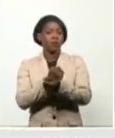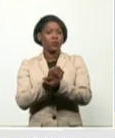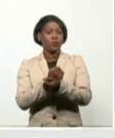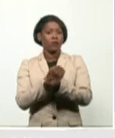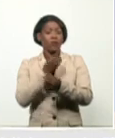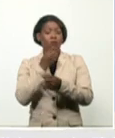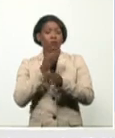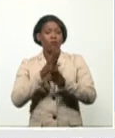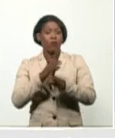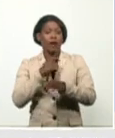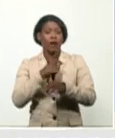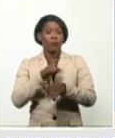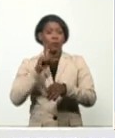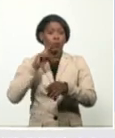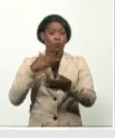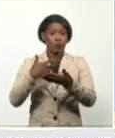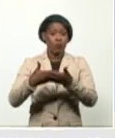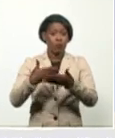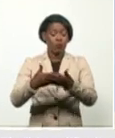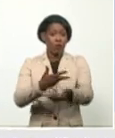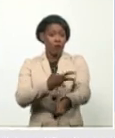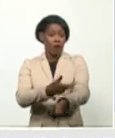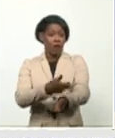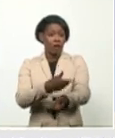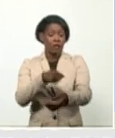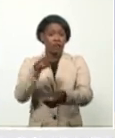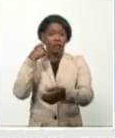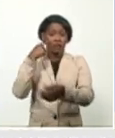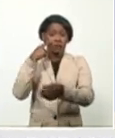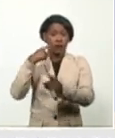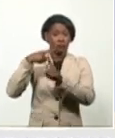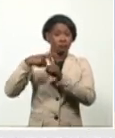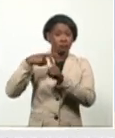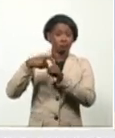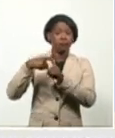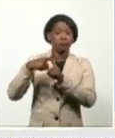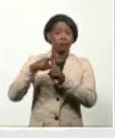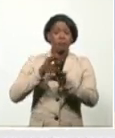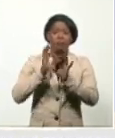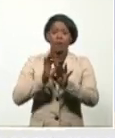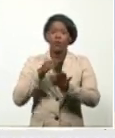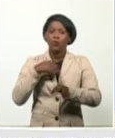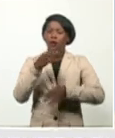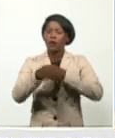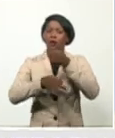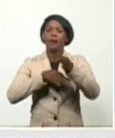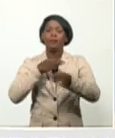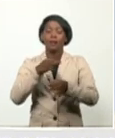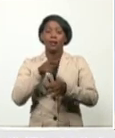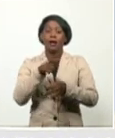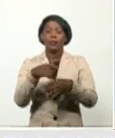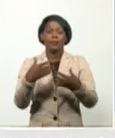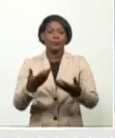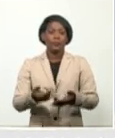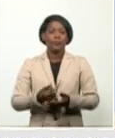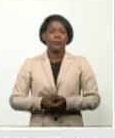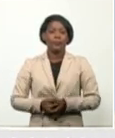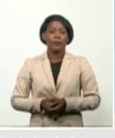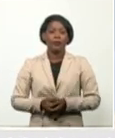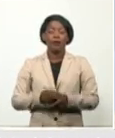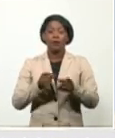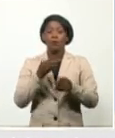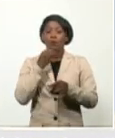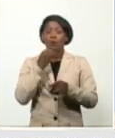que la prueba fuera positiva, porque como también yo he dicho, ellos plantean que tal vez se